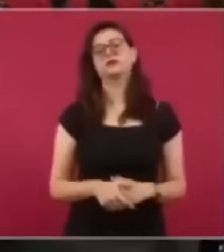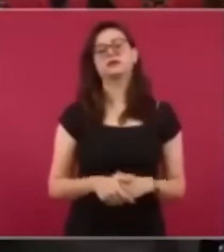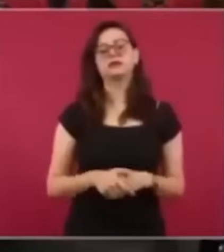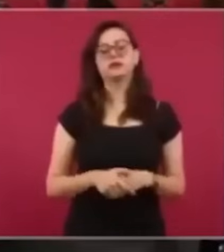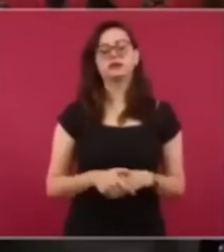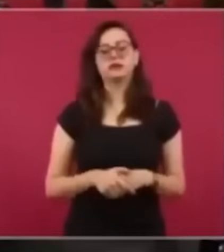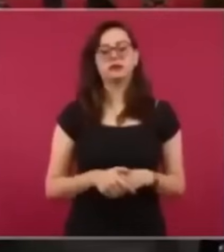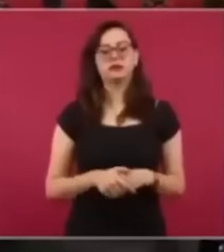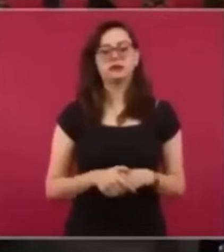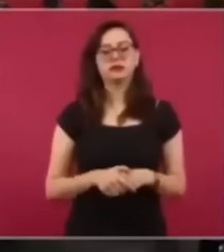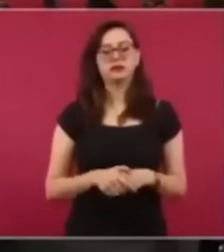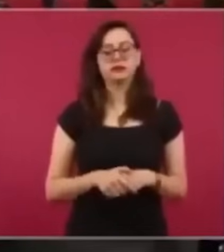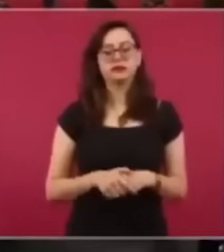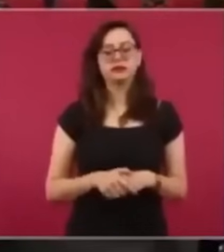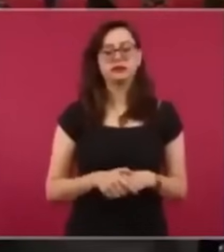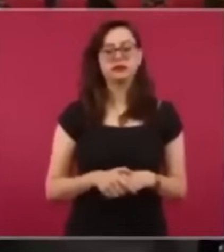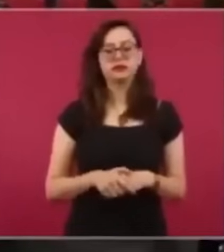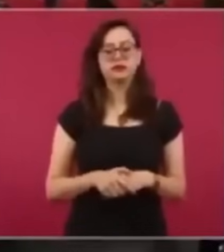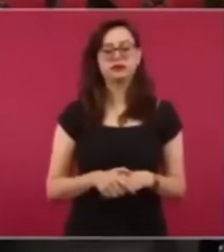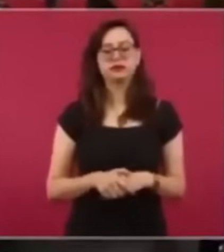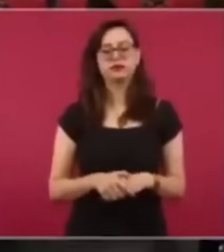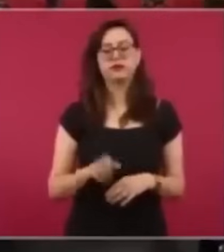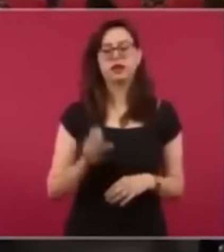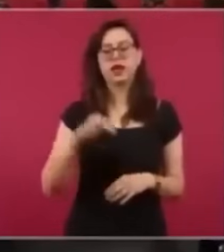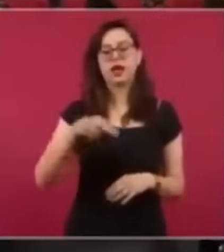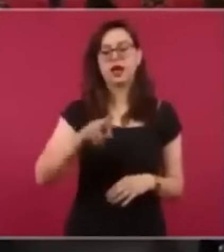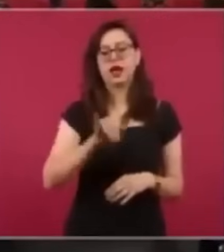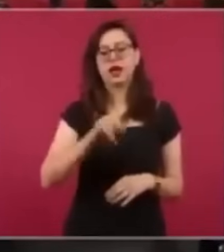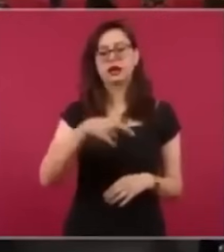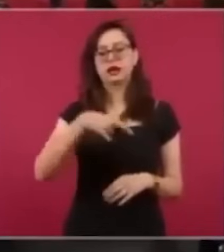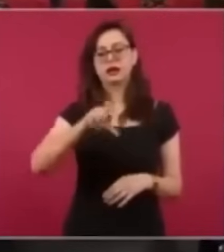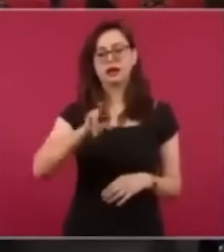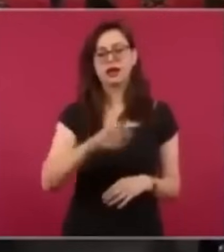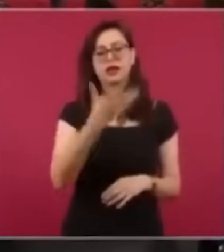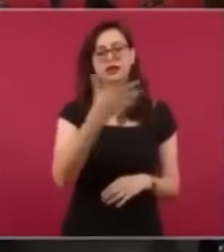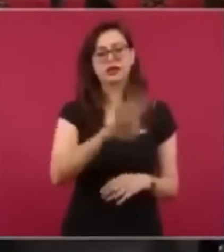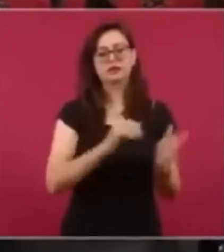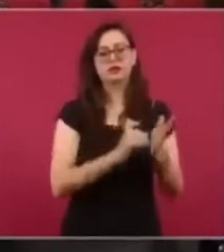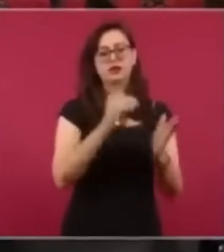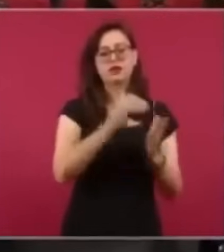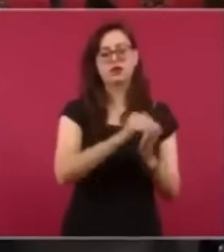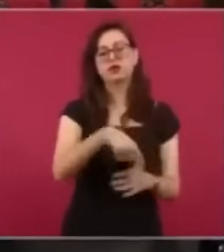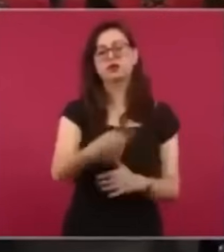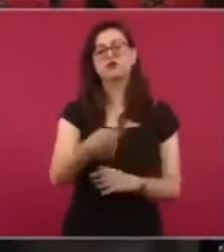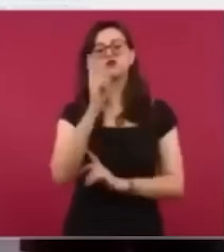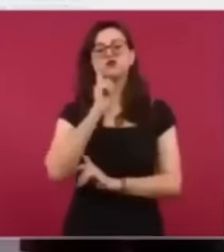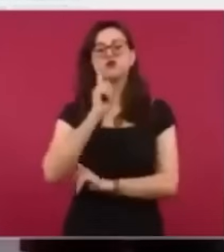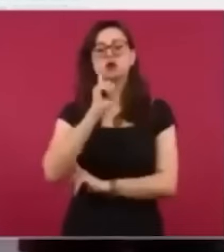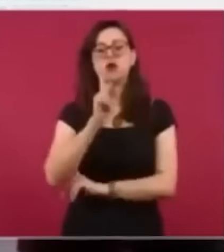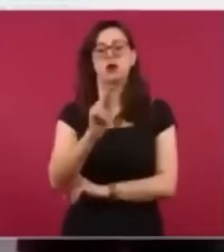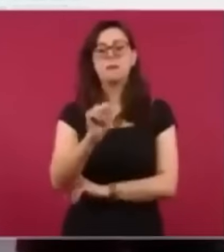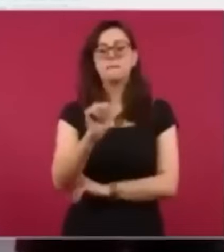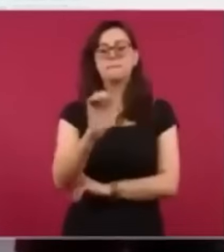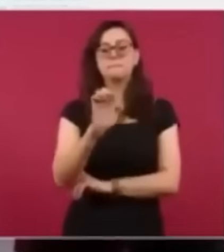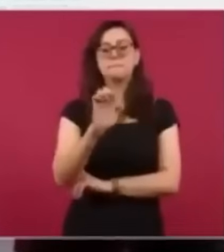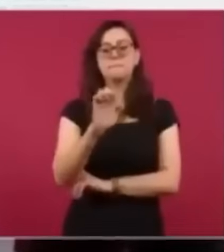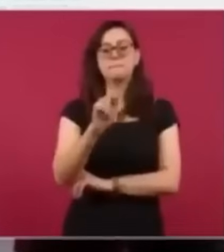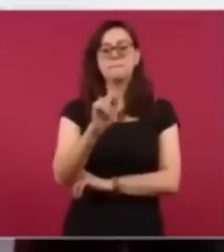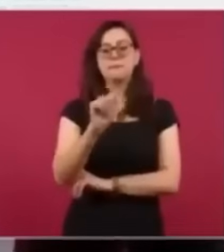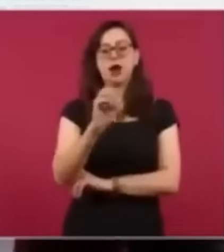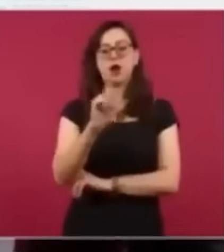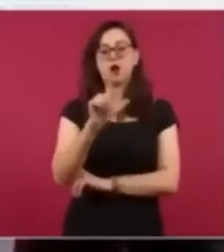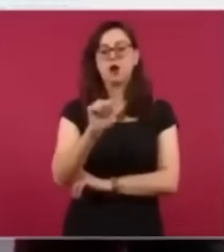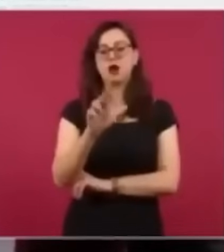Eunice Ortega, 10 millones. Paola Rojas, también, que nos